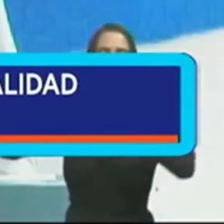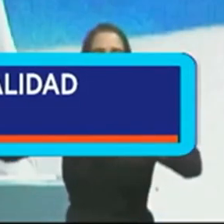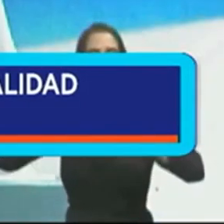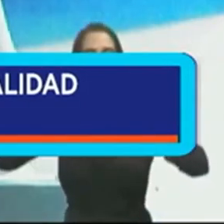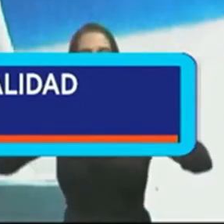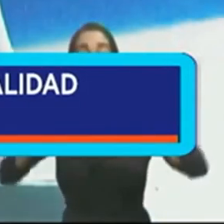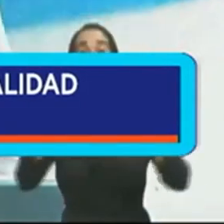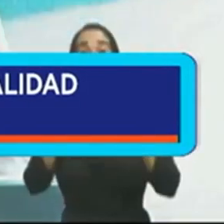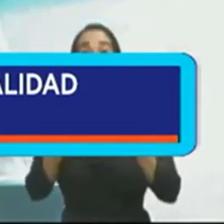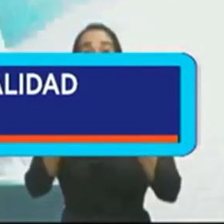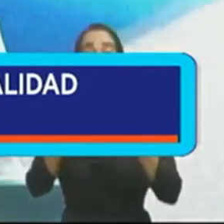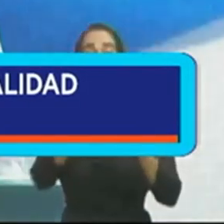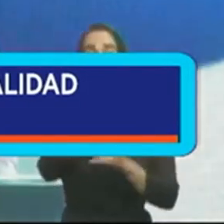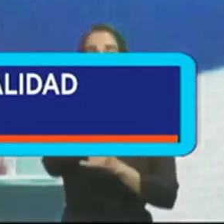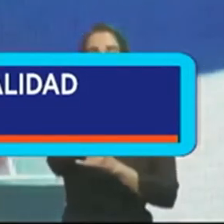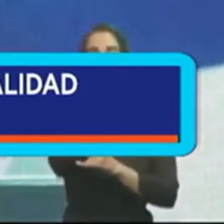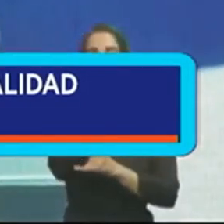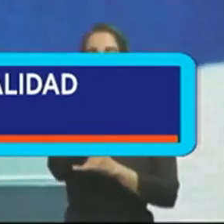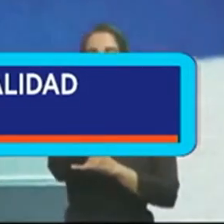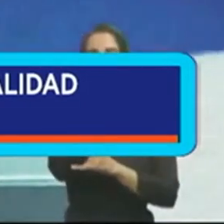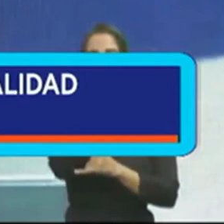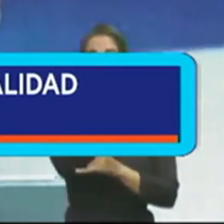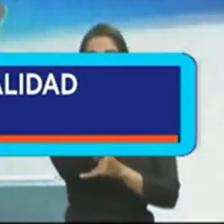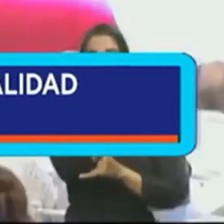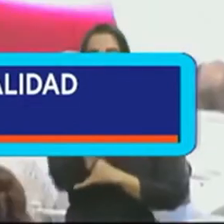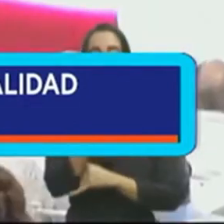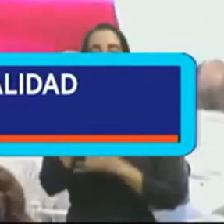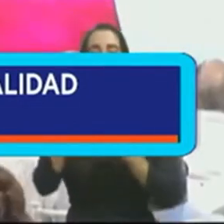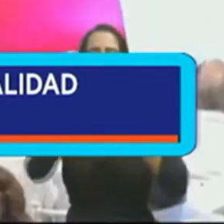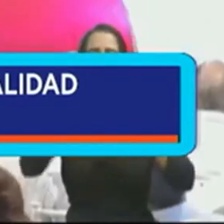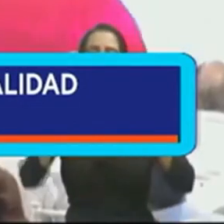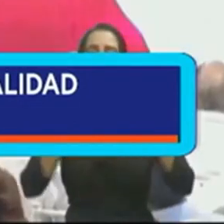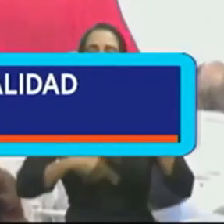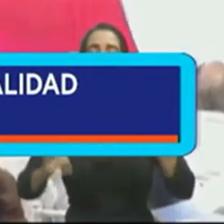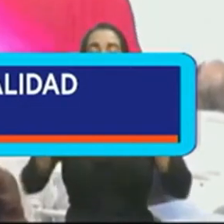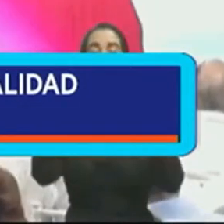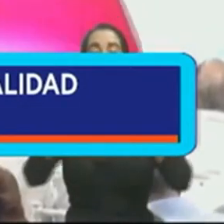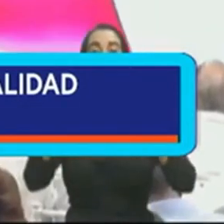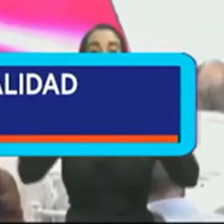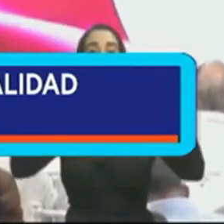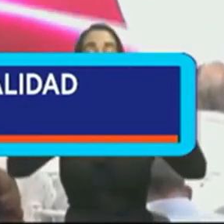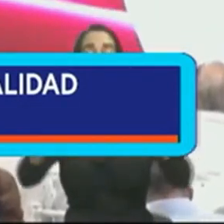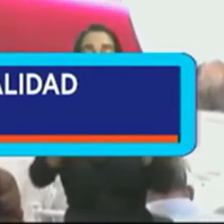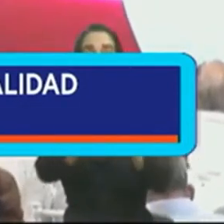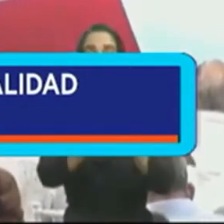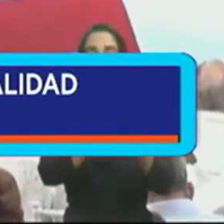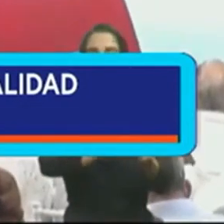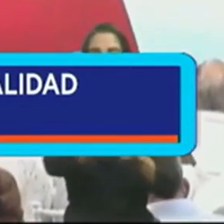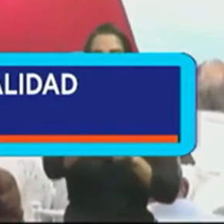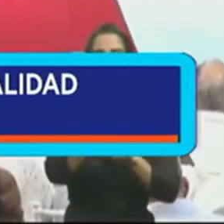principio, con Luis Miguel, en lo que alcanzamos las mejores fórmulas para garantizar el cumplimiento de nuestras leyes y